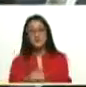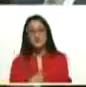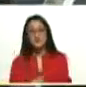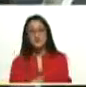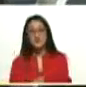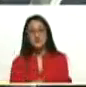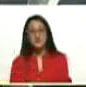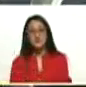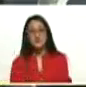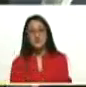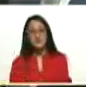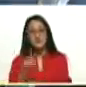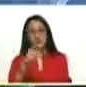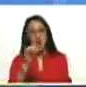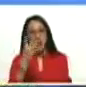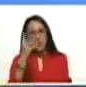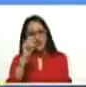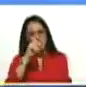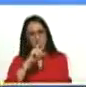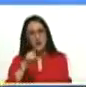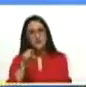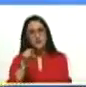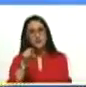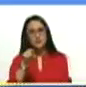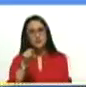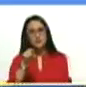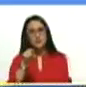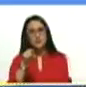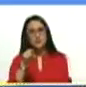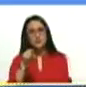Tú tienes 40 años.